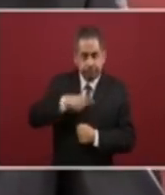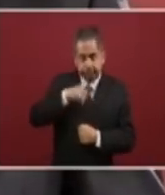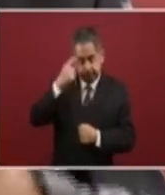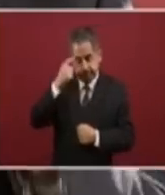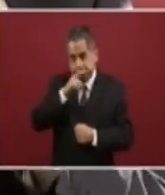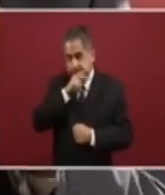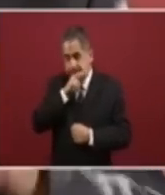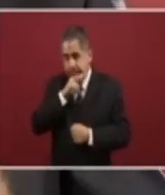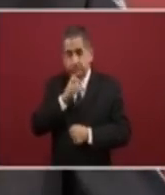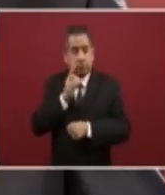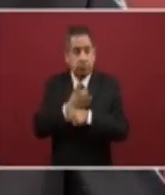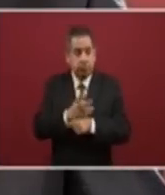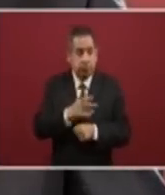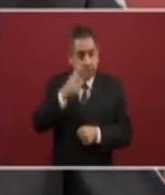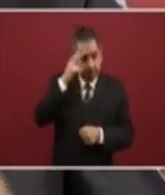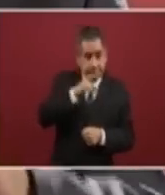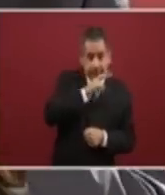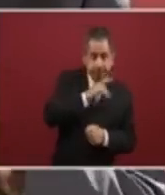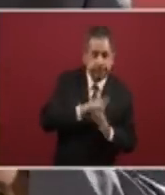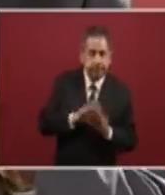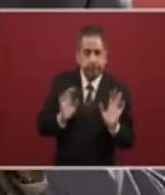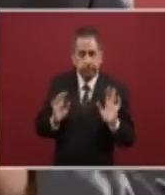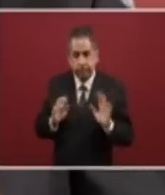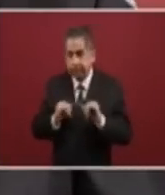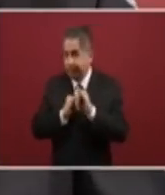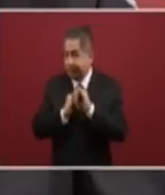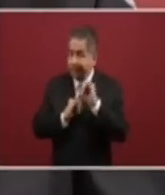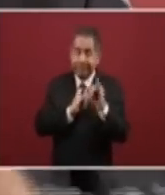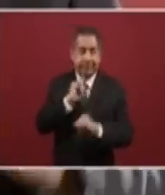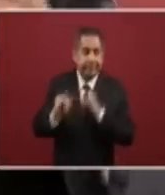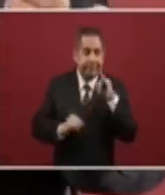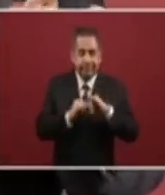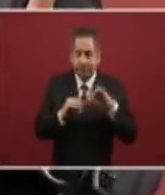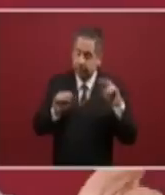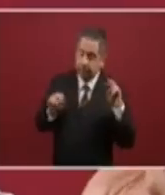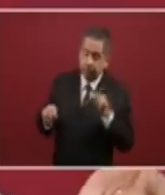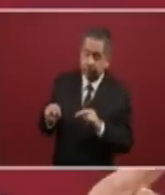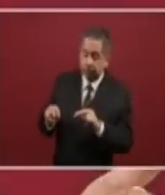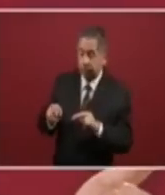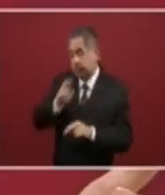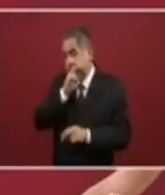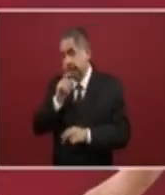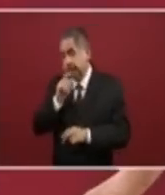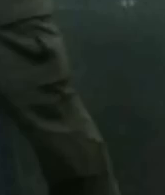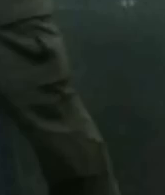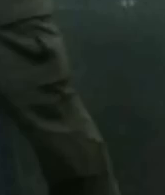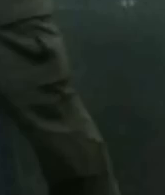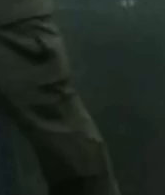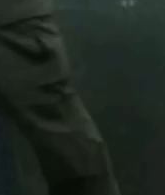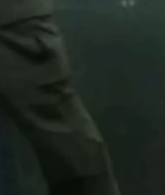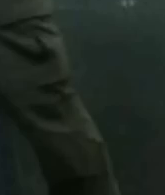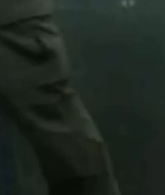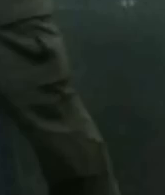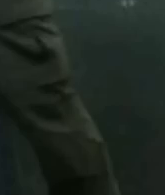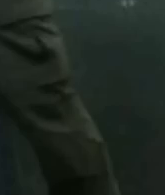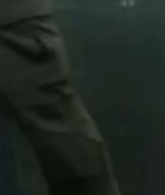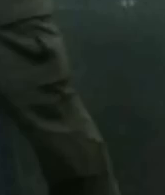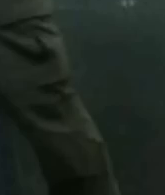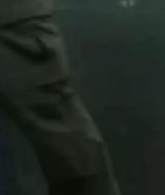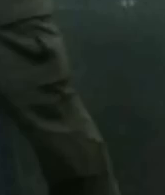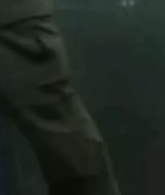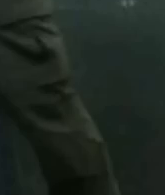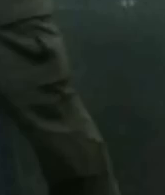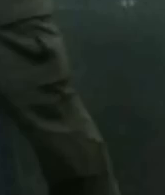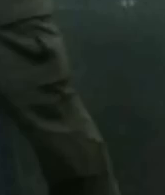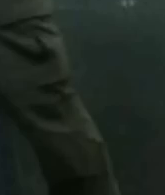dijo Marcelo Ebrard. El presidente López Obrador se dijo satisfecho con el acuerdo tomado con el presidente de